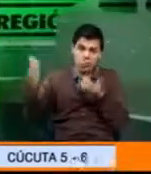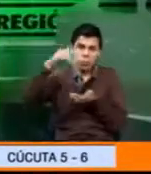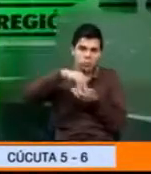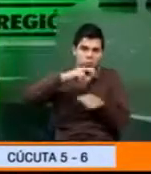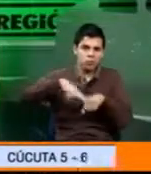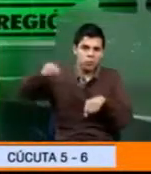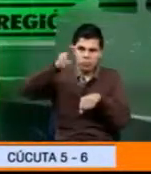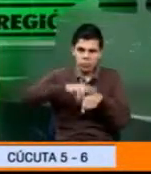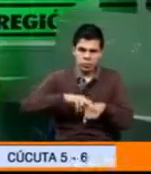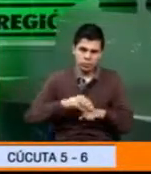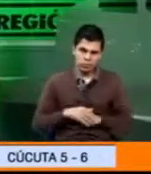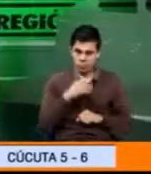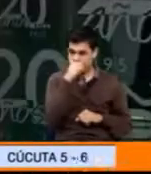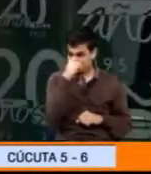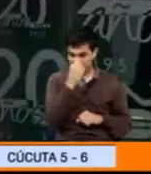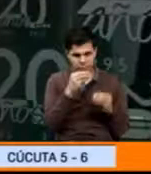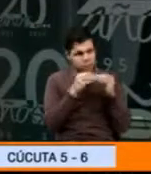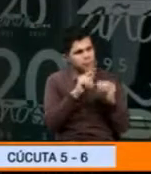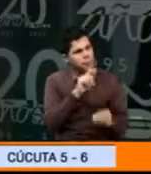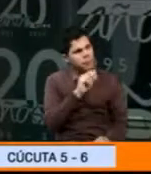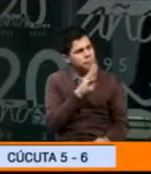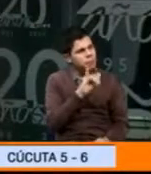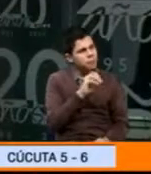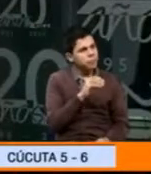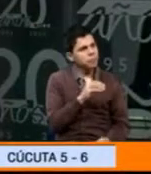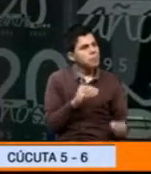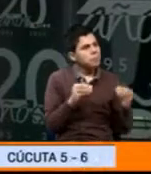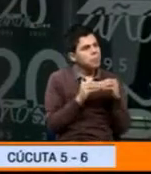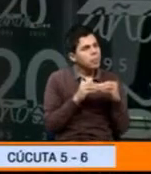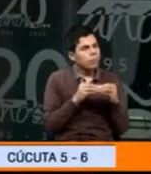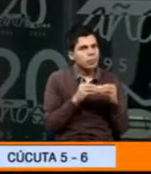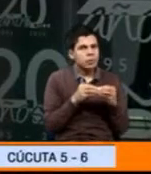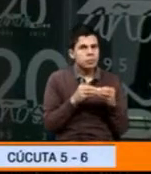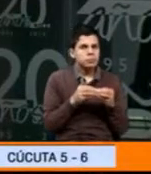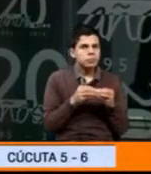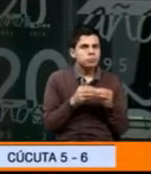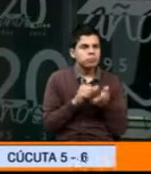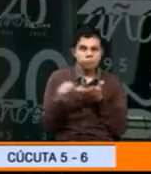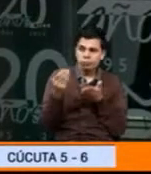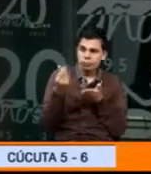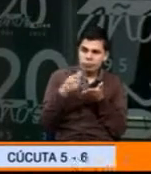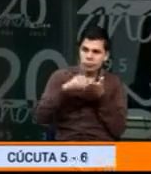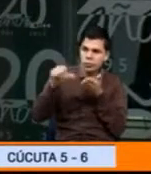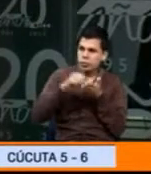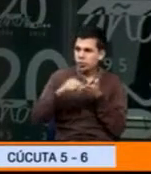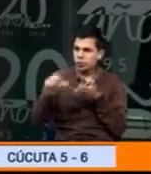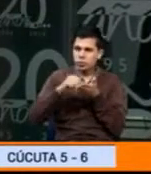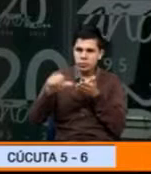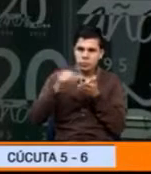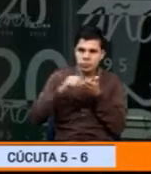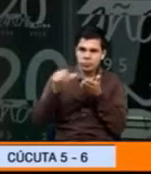naturaleza. Doctor Fabio, también tengo entendido que se está invirtiendo recursos en